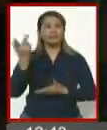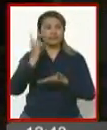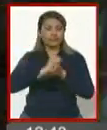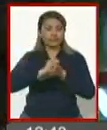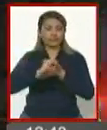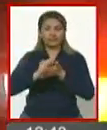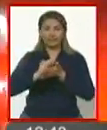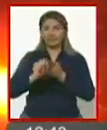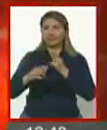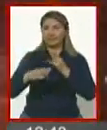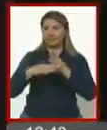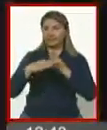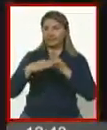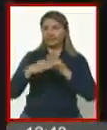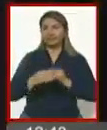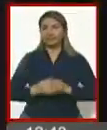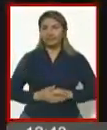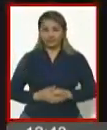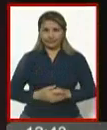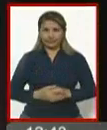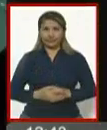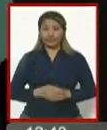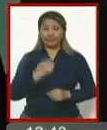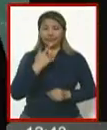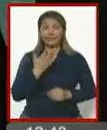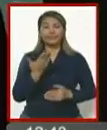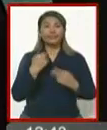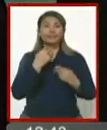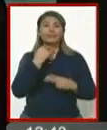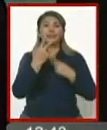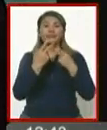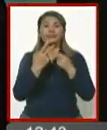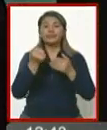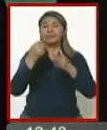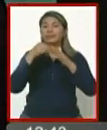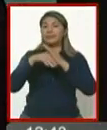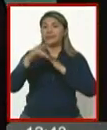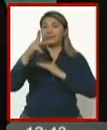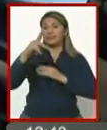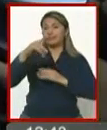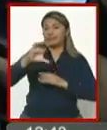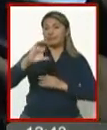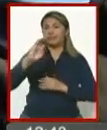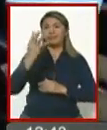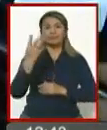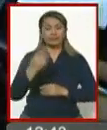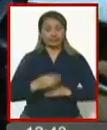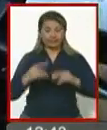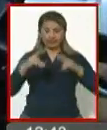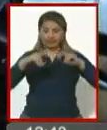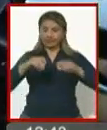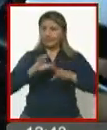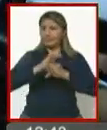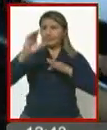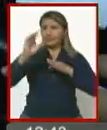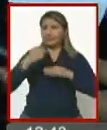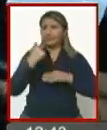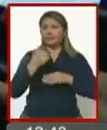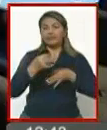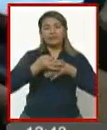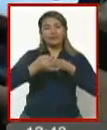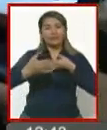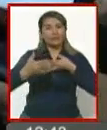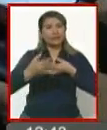secretario ejecutivo de la Federación Boliviana de Fútbol, quien sería portavoz de los internos del PC4. Estamos en plena investigación, pero podemos